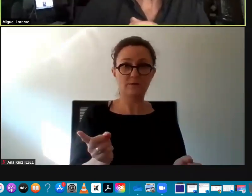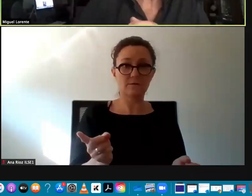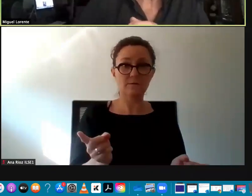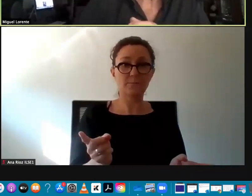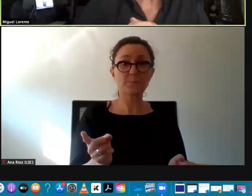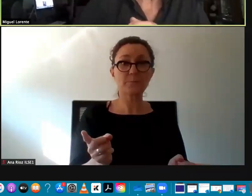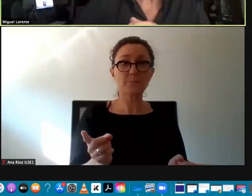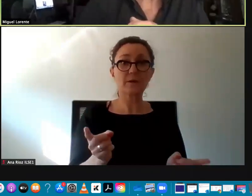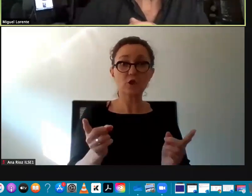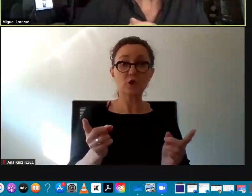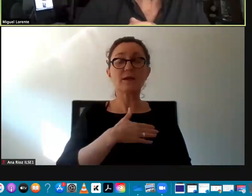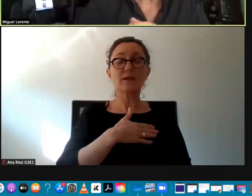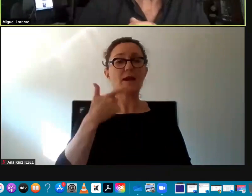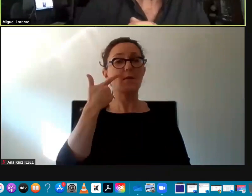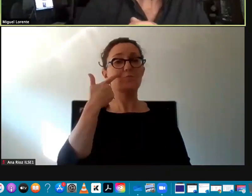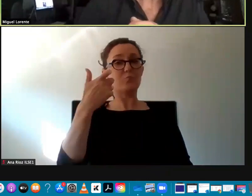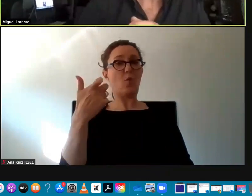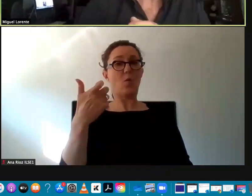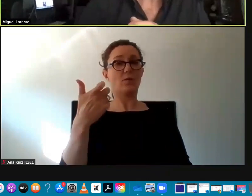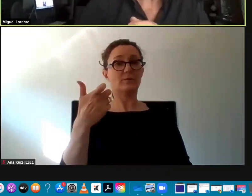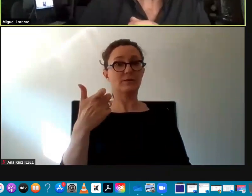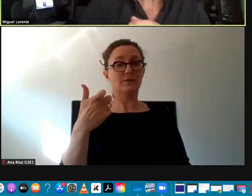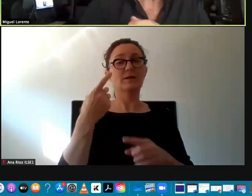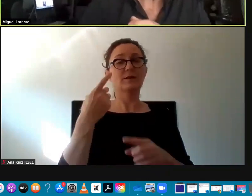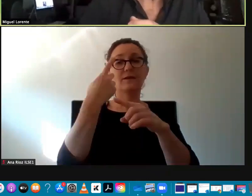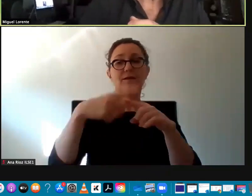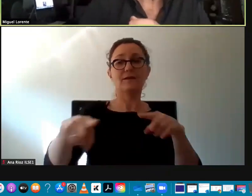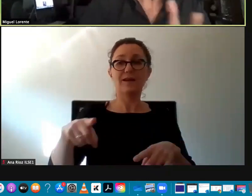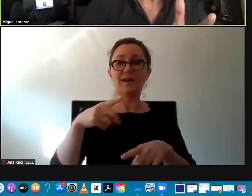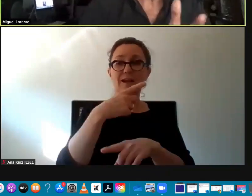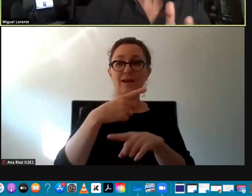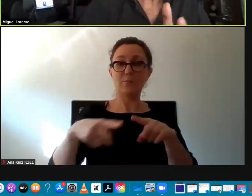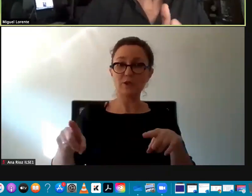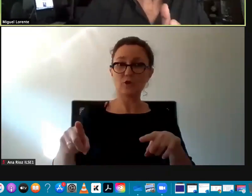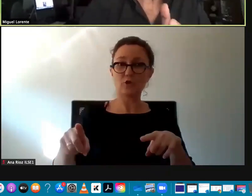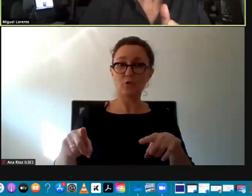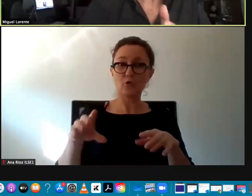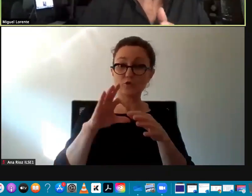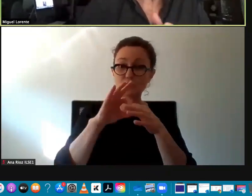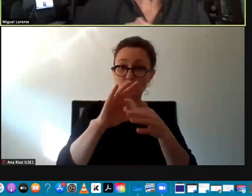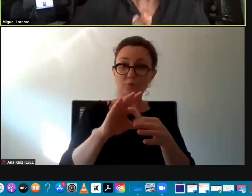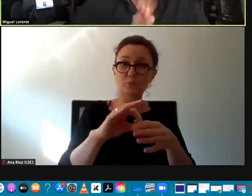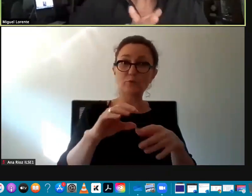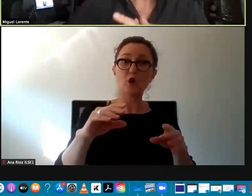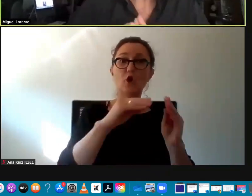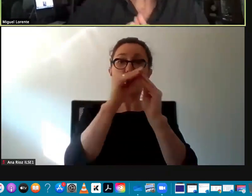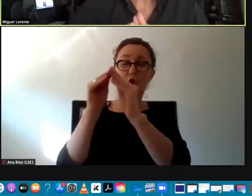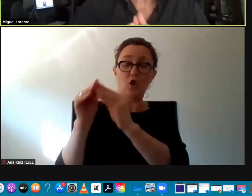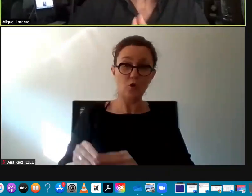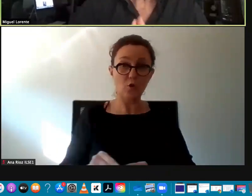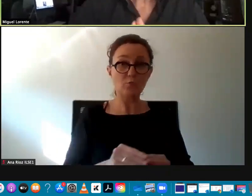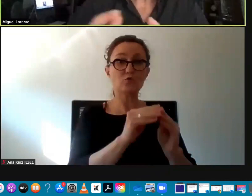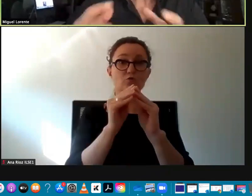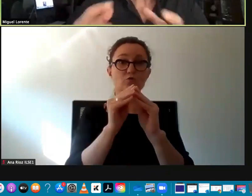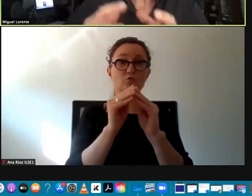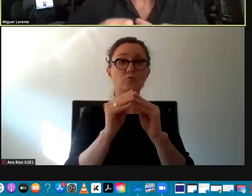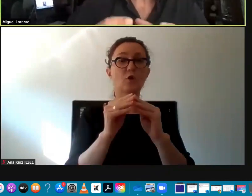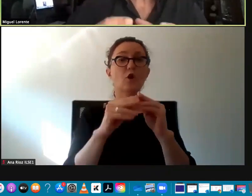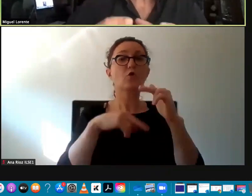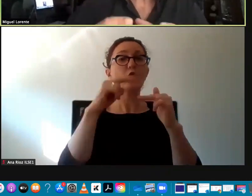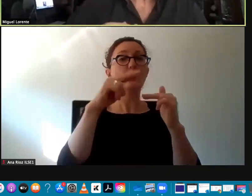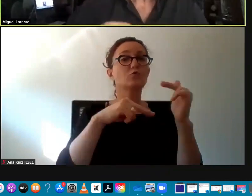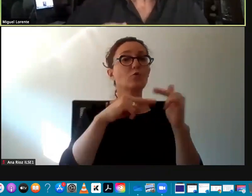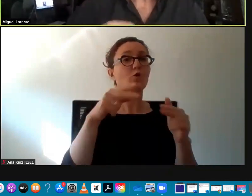de poner el énfasis en los elementos que caracterizan lo común, todo lo que es la construcción social y cultural,